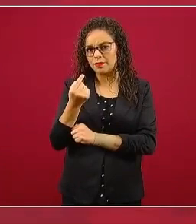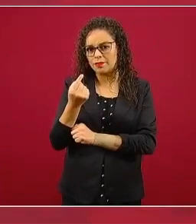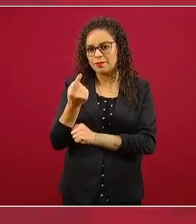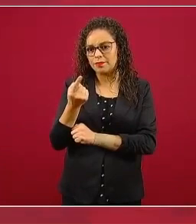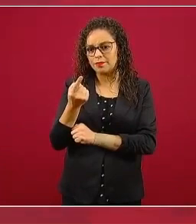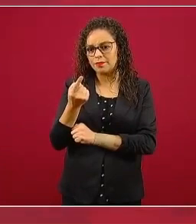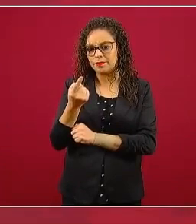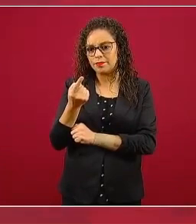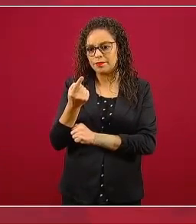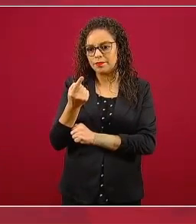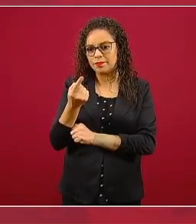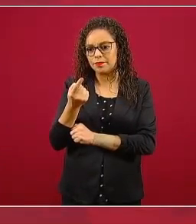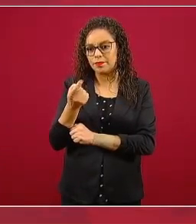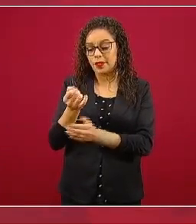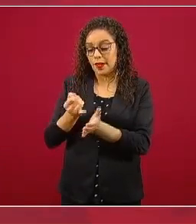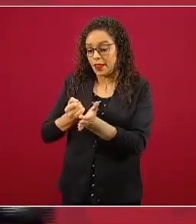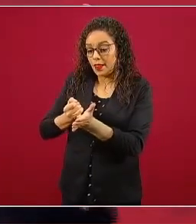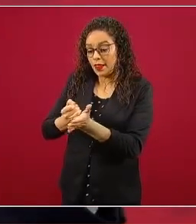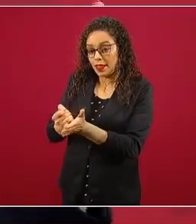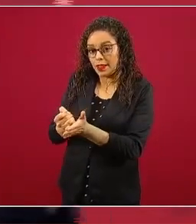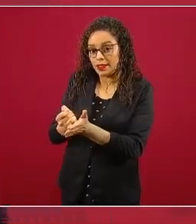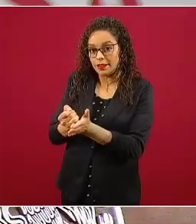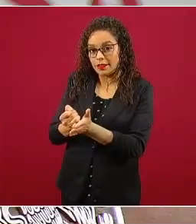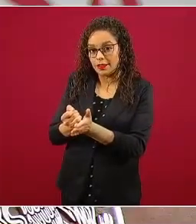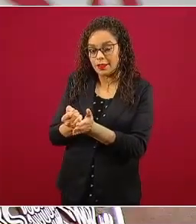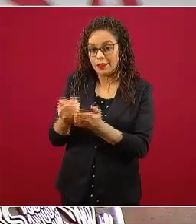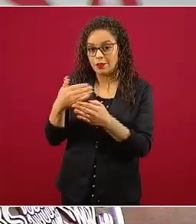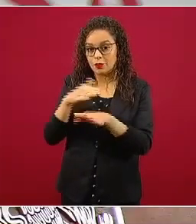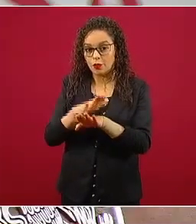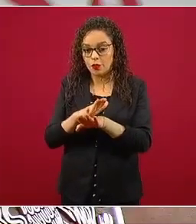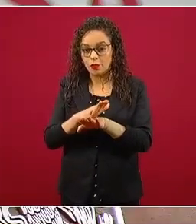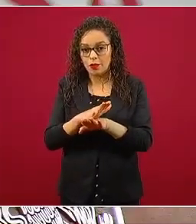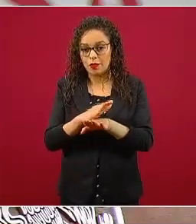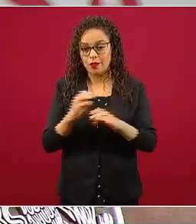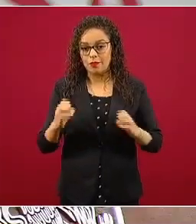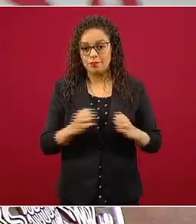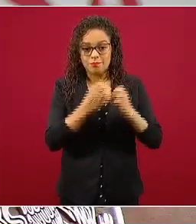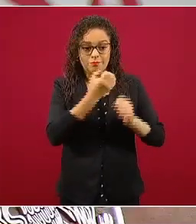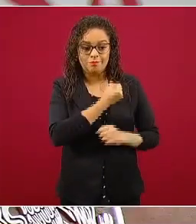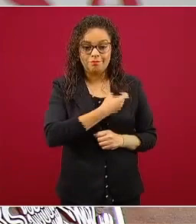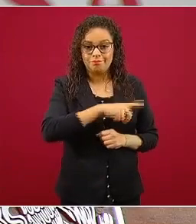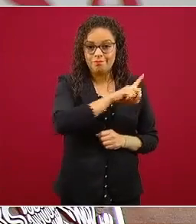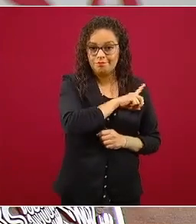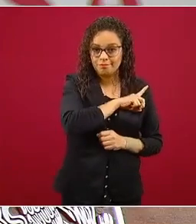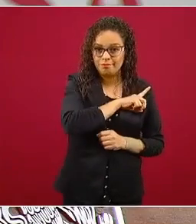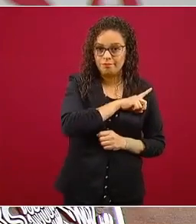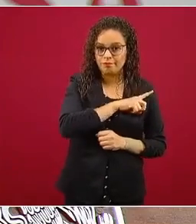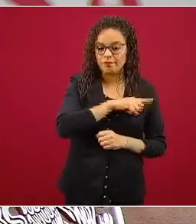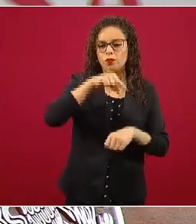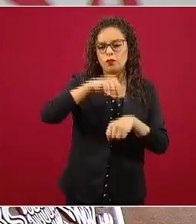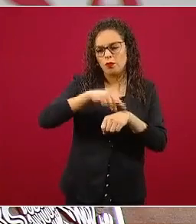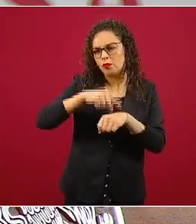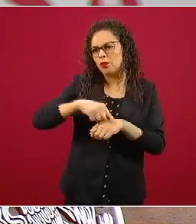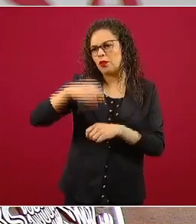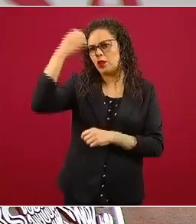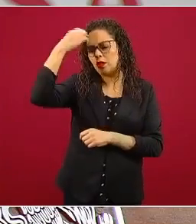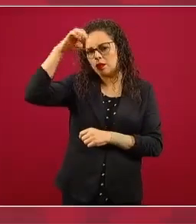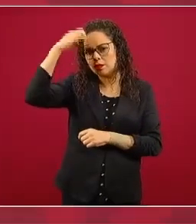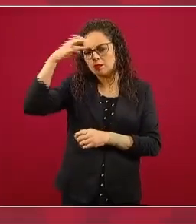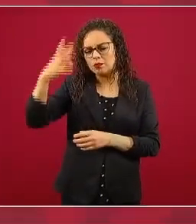de emergencia sanitaria, que intervinieron desde luego los médicos, los especialistas, pero también